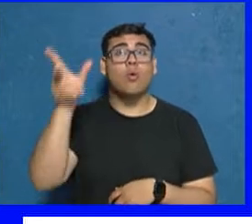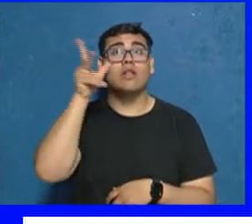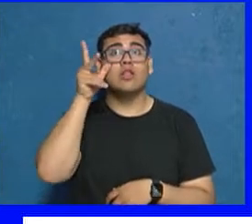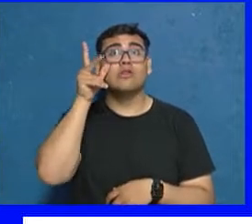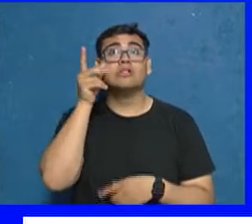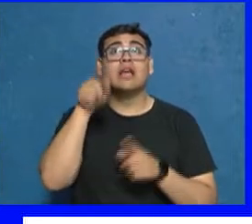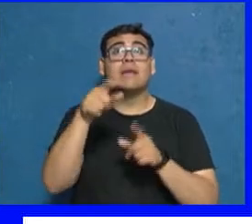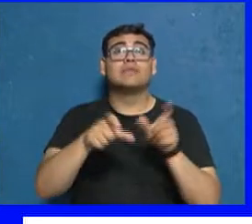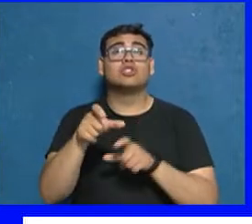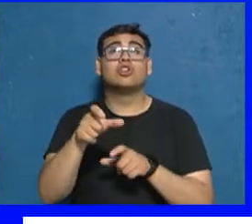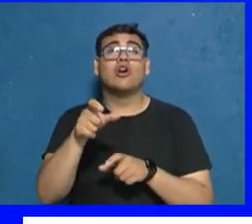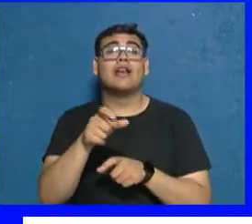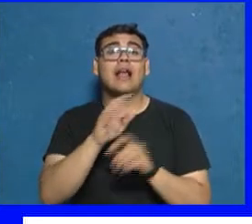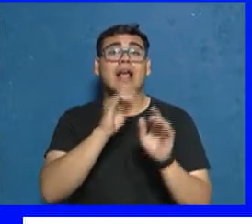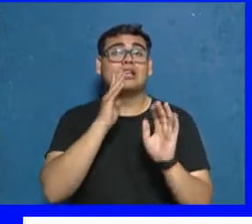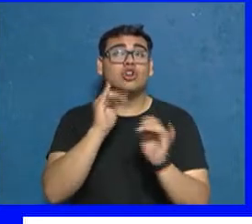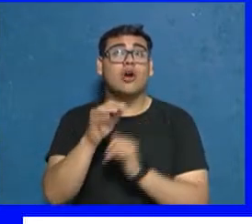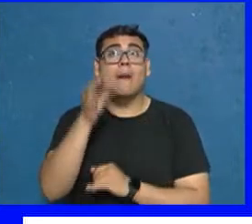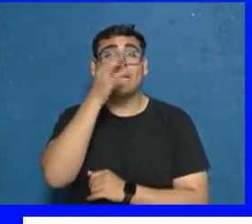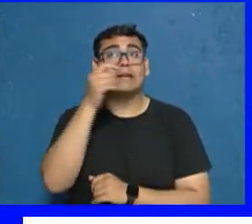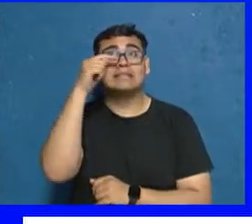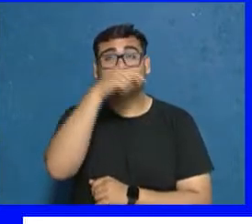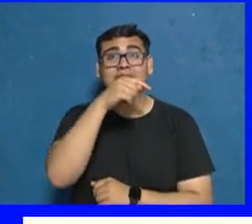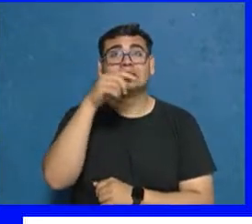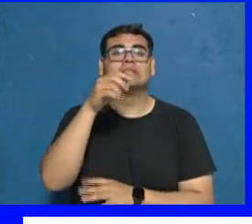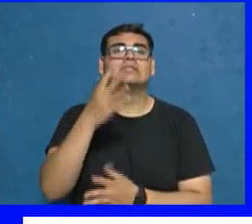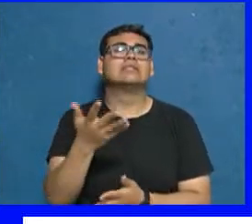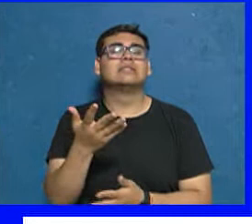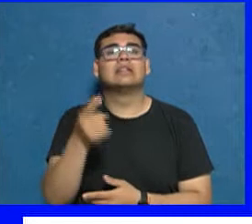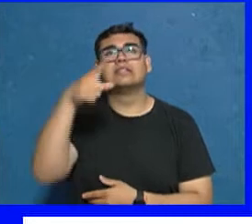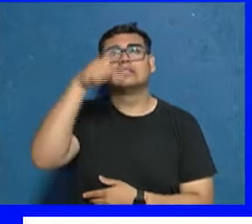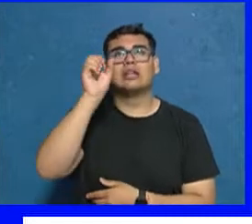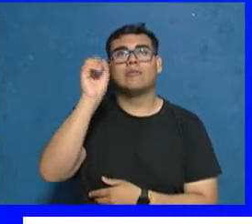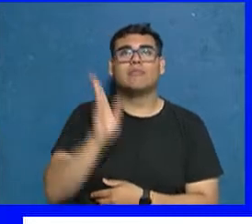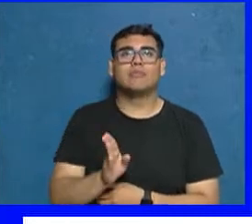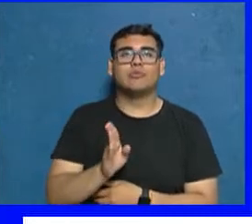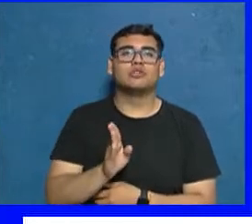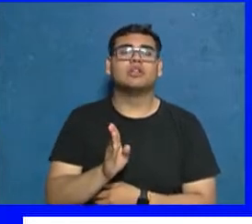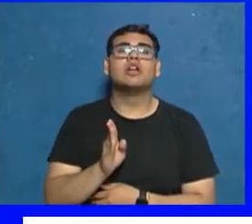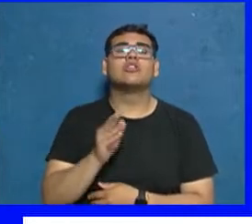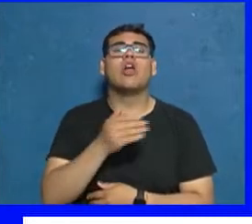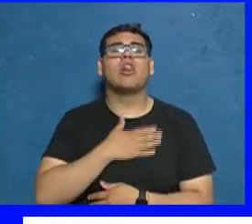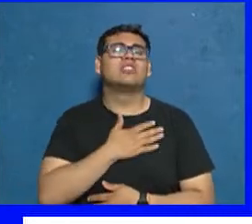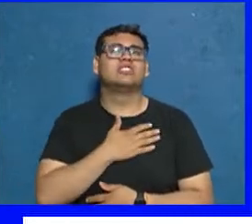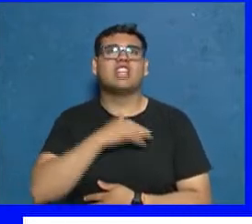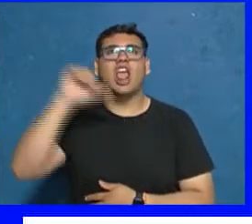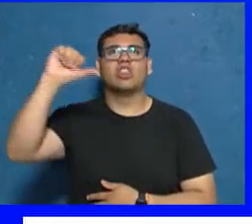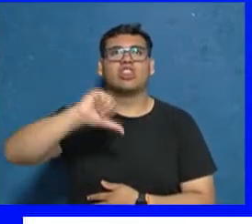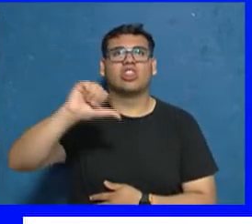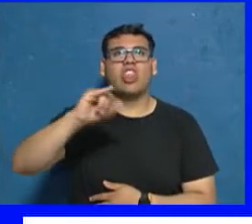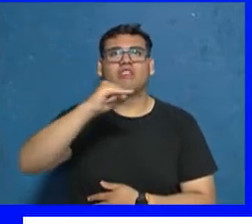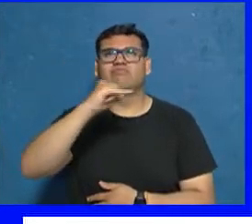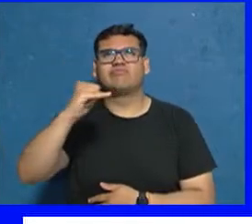27 han tenido en sus respuestas el 100% de sus sentimientos negativos, sin lugar a